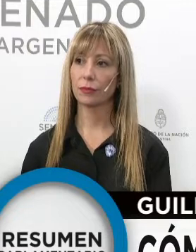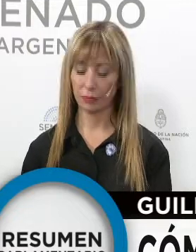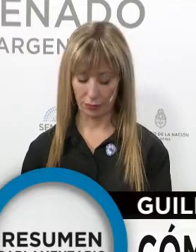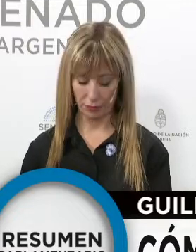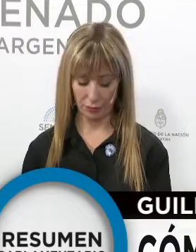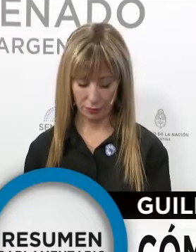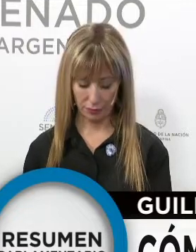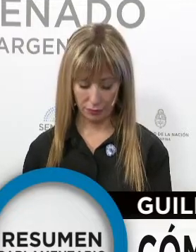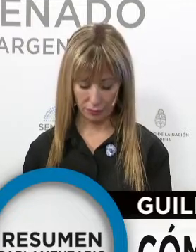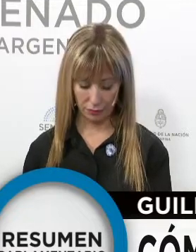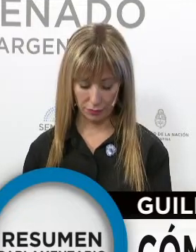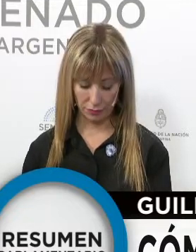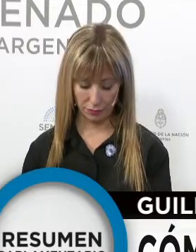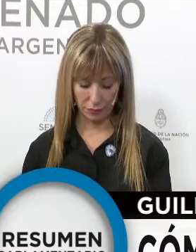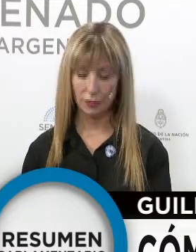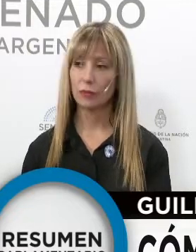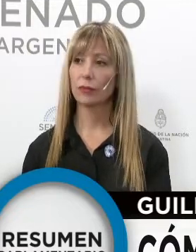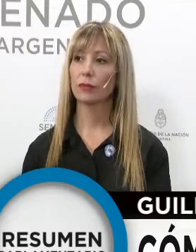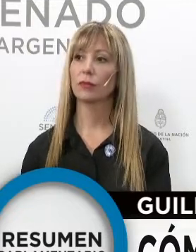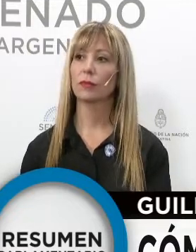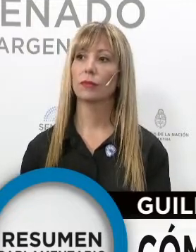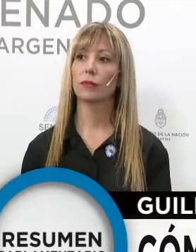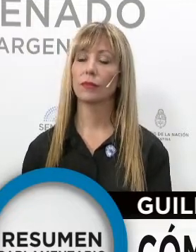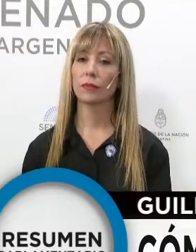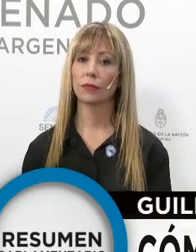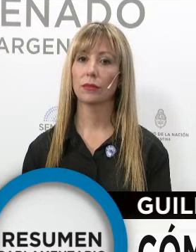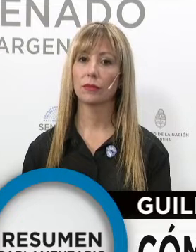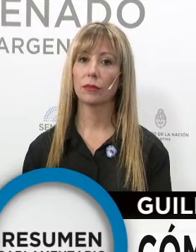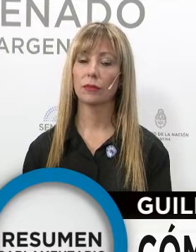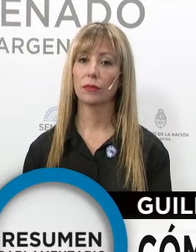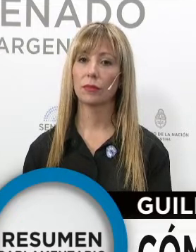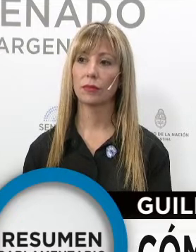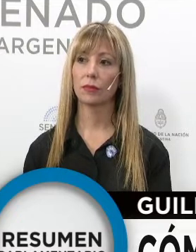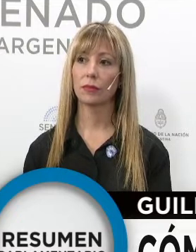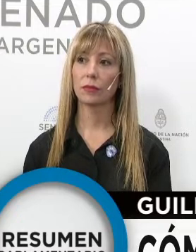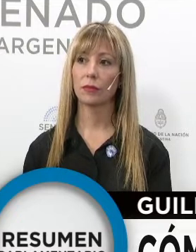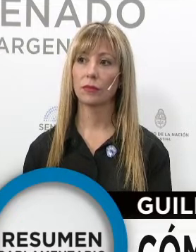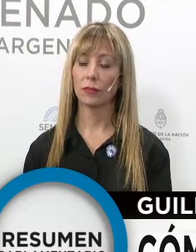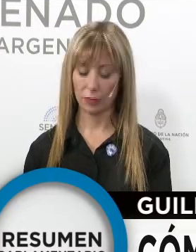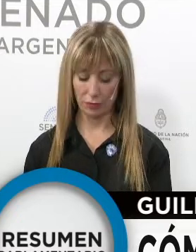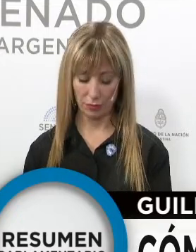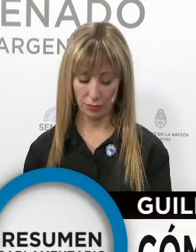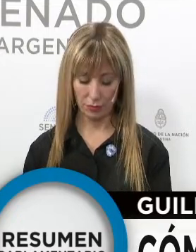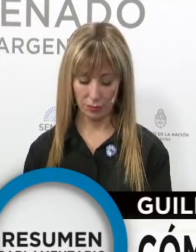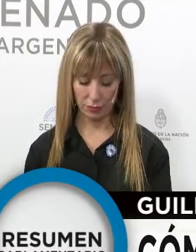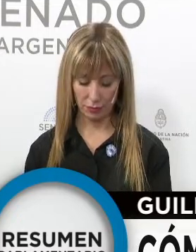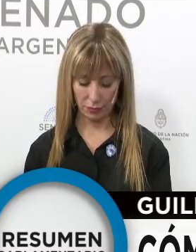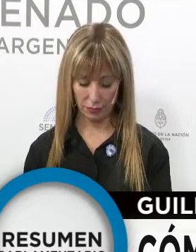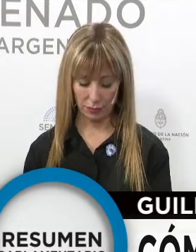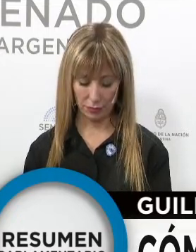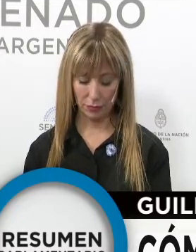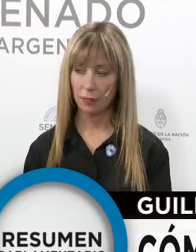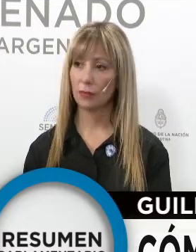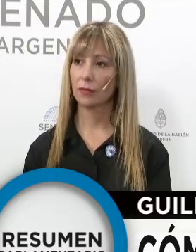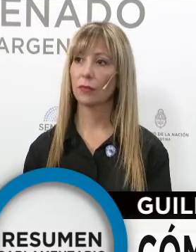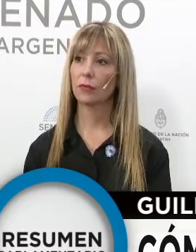plantearon que iban a presentar en el Congreso, que se iba a abrir el debate a través de los senadores, que somos los representantes de la provincia,